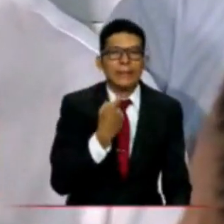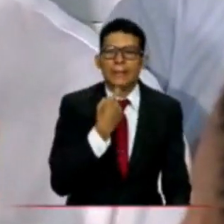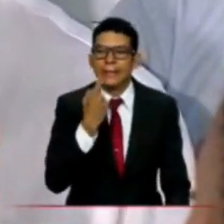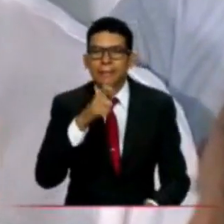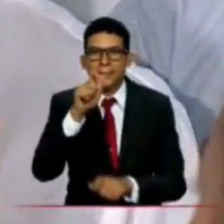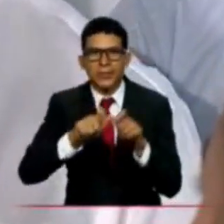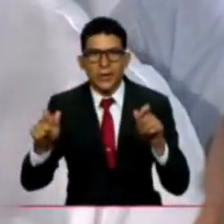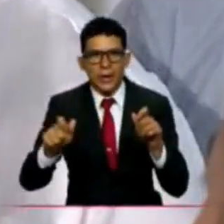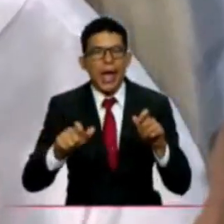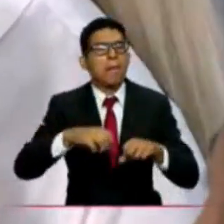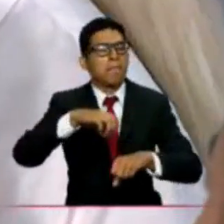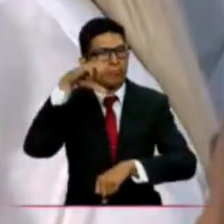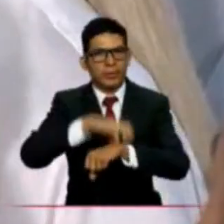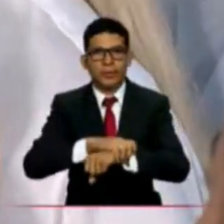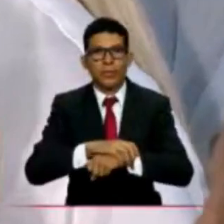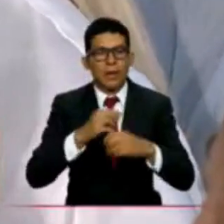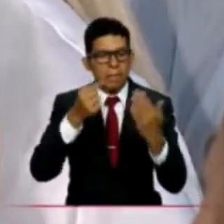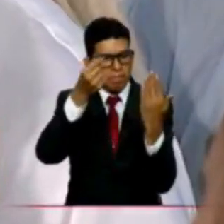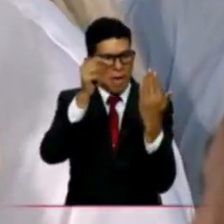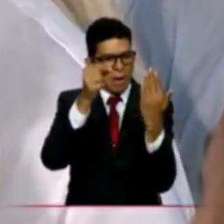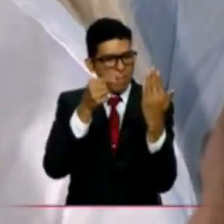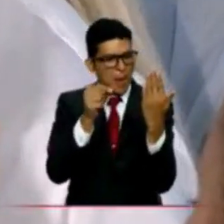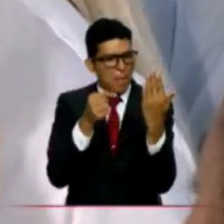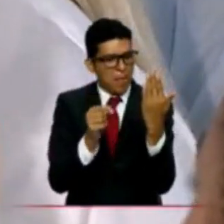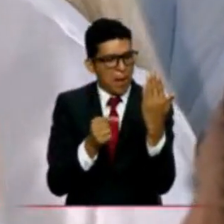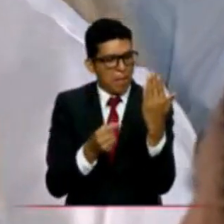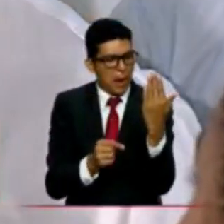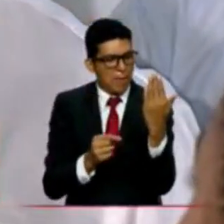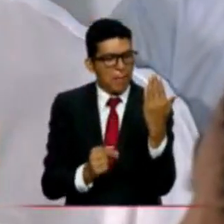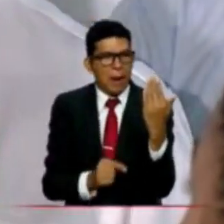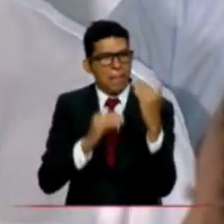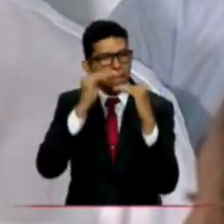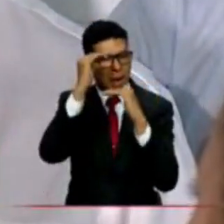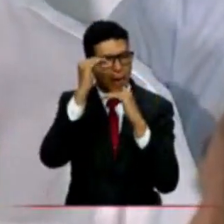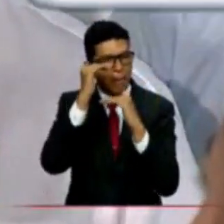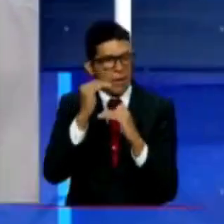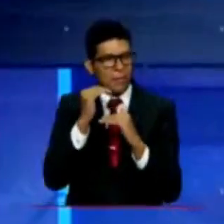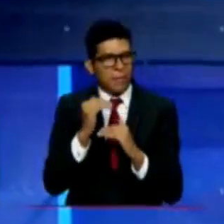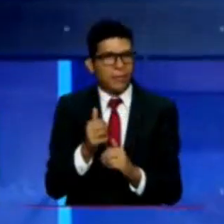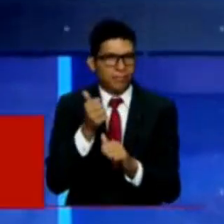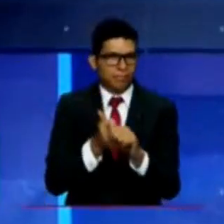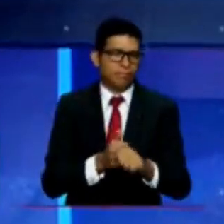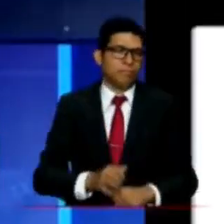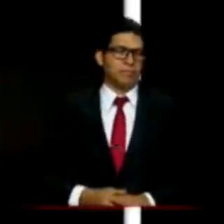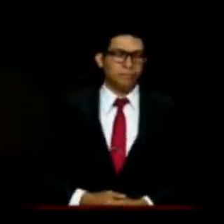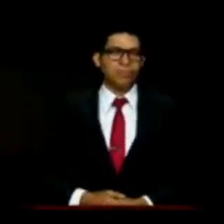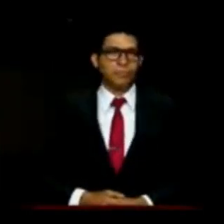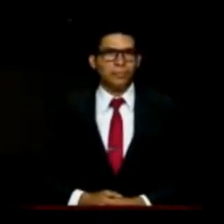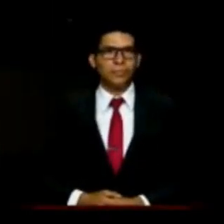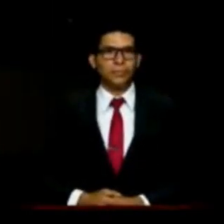del Cauca, y vamos a ir chuleándolos general a cada uno de esas personas que se capturen.